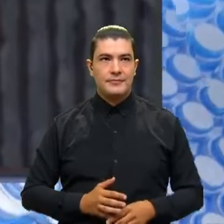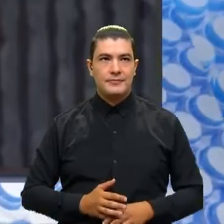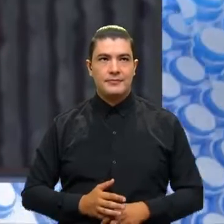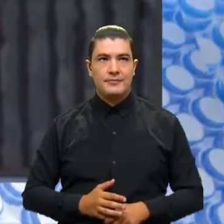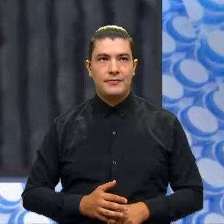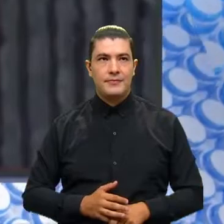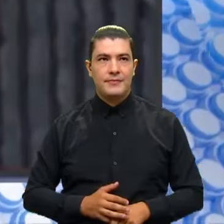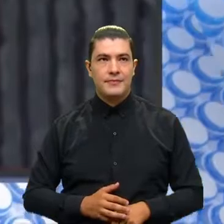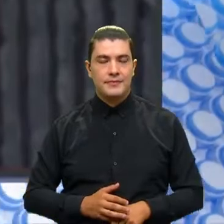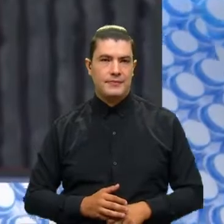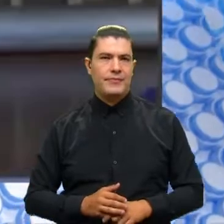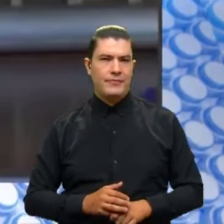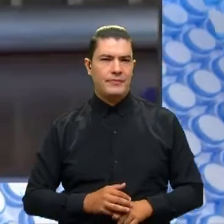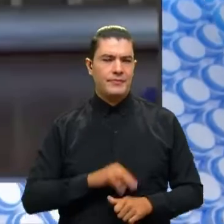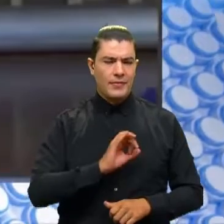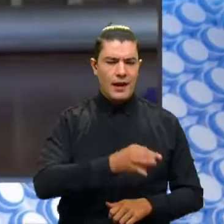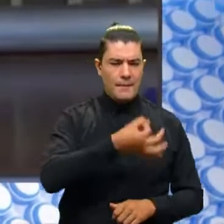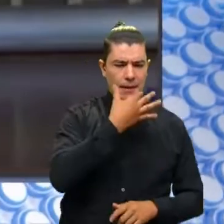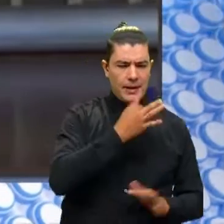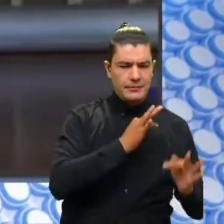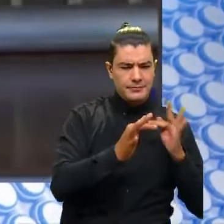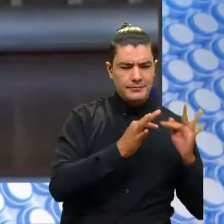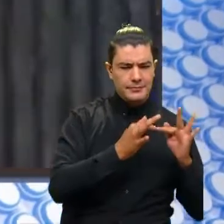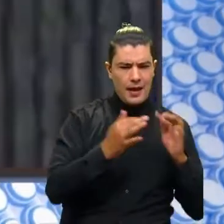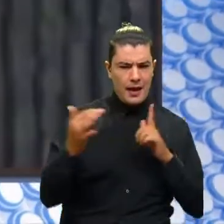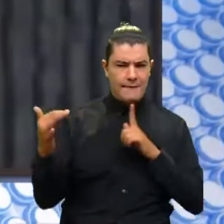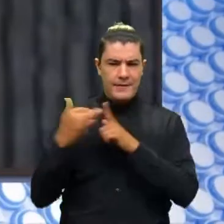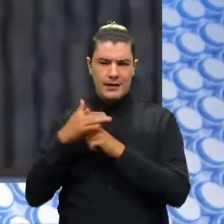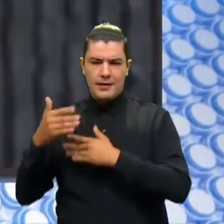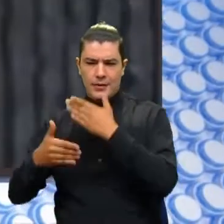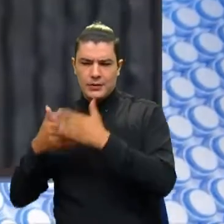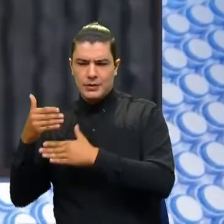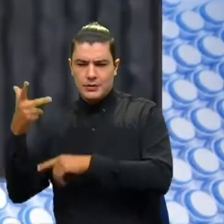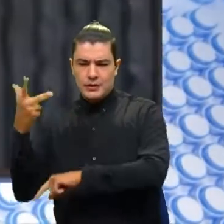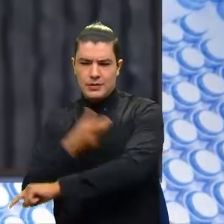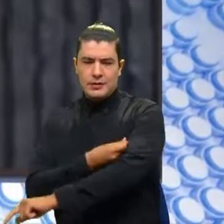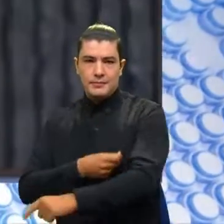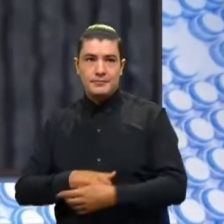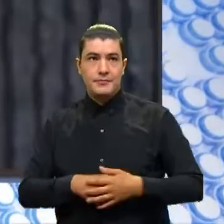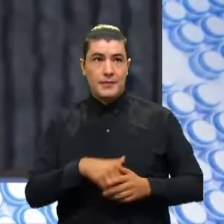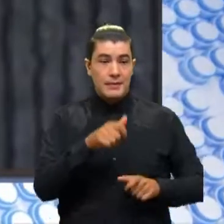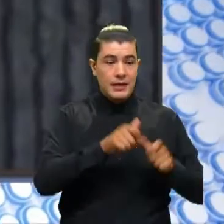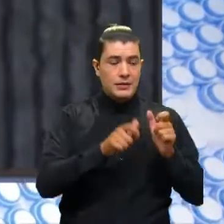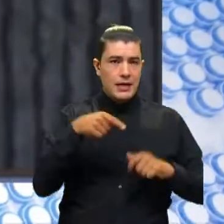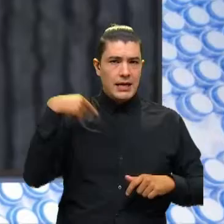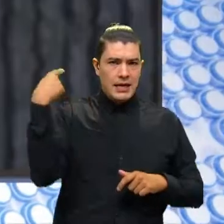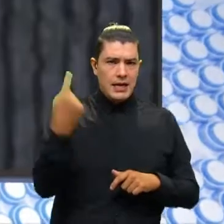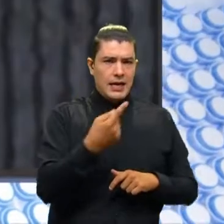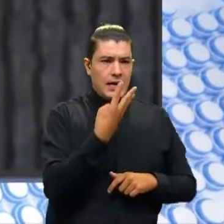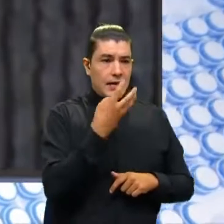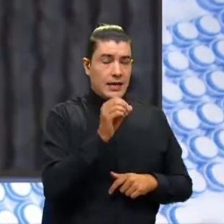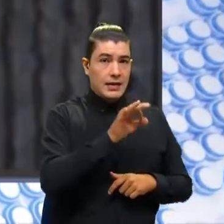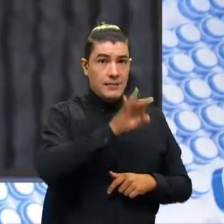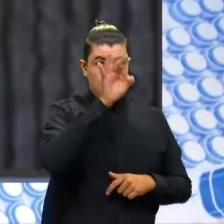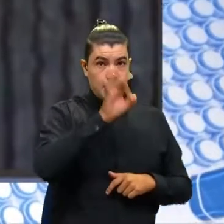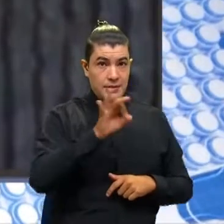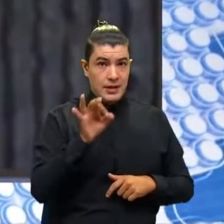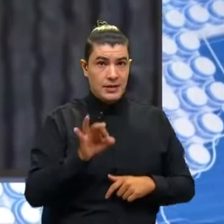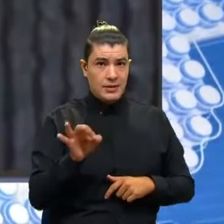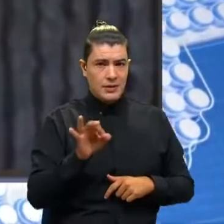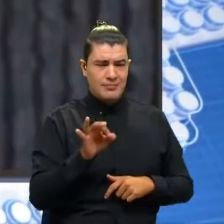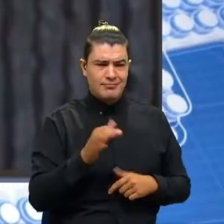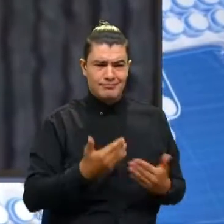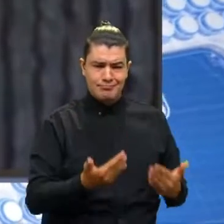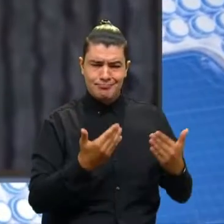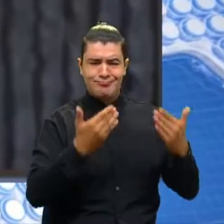el proceso de vacunación. A una población médica le parece que 30% no es mucho, porque le parece que hacer seguimiento y hacer toda una